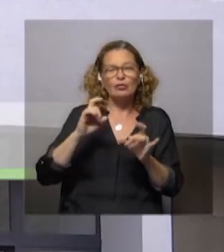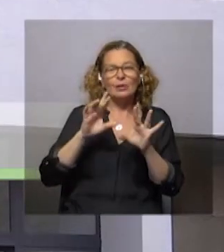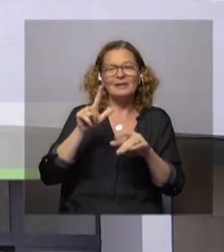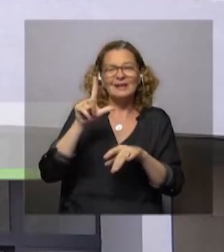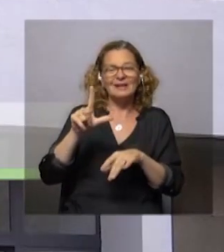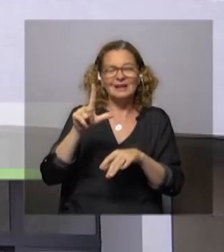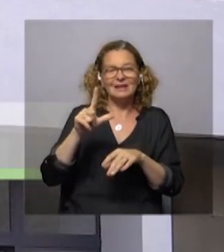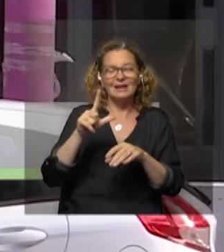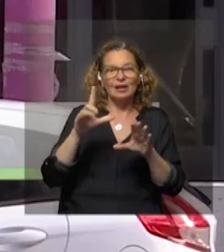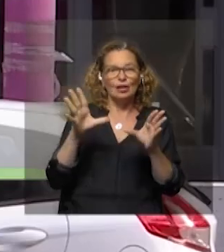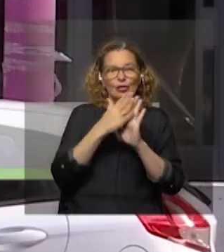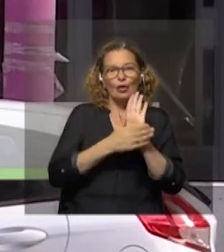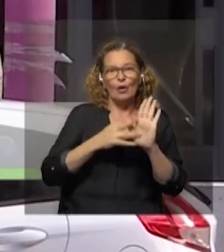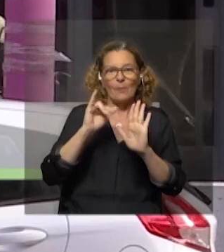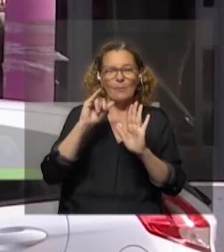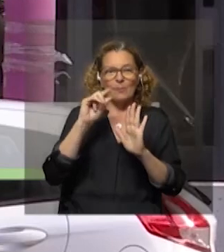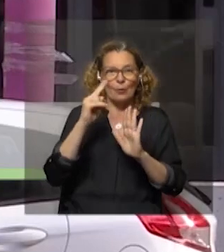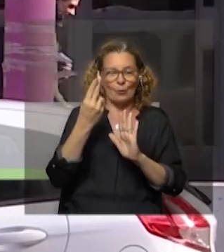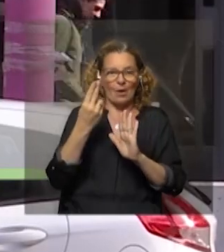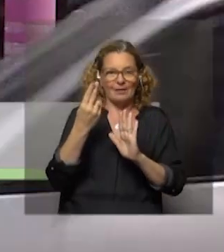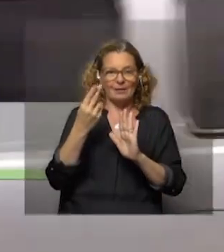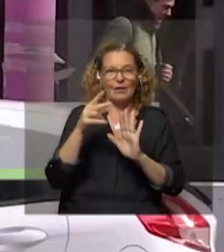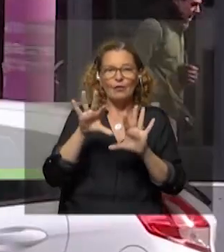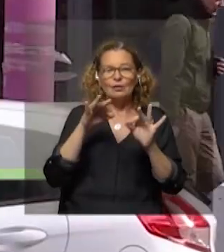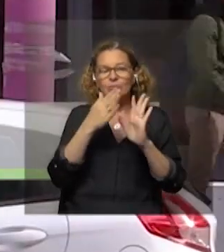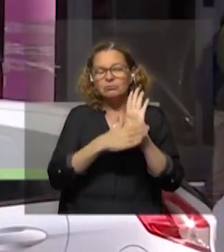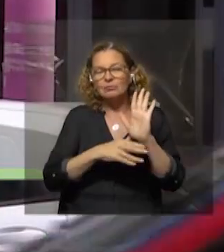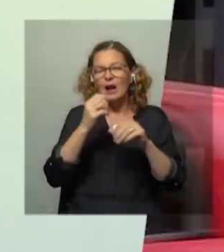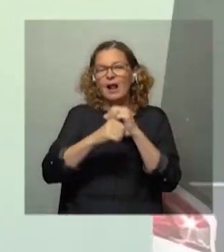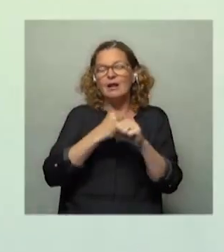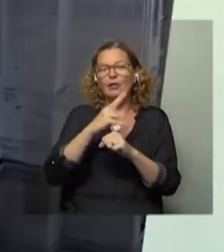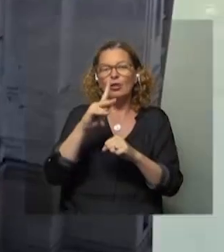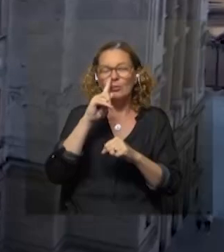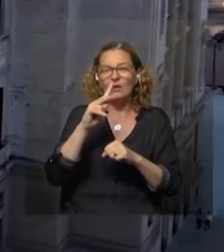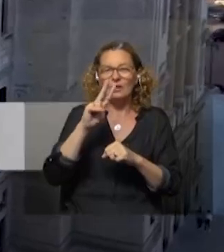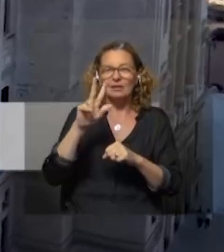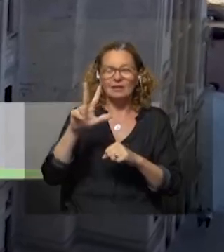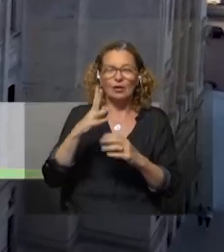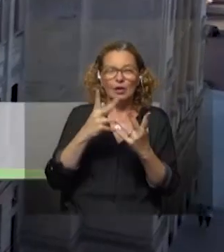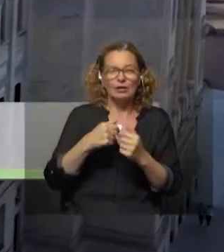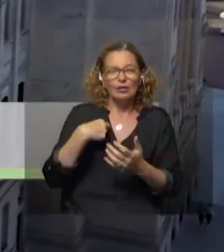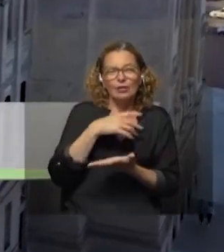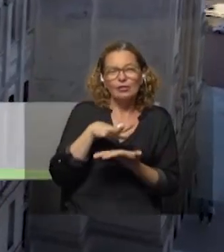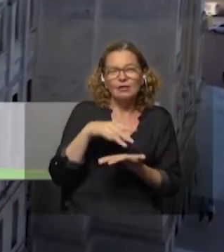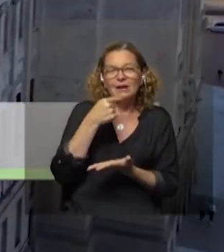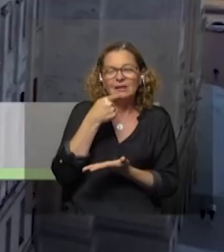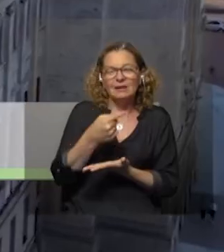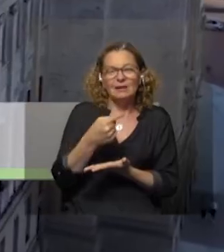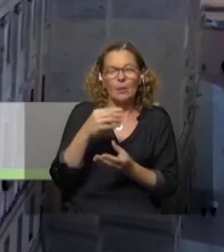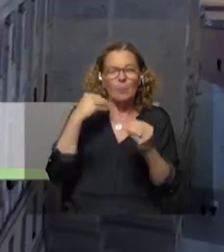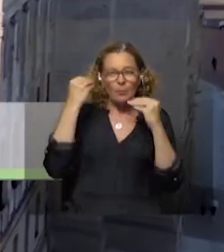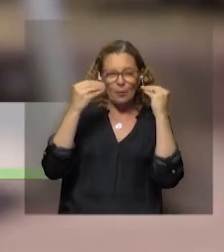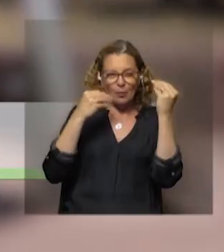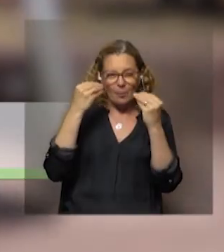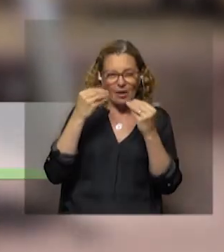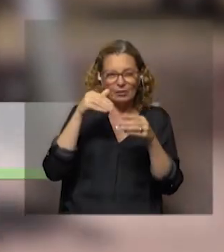de treinta y dos institutos de todo el país cuentan con toda la oferta educativa para 2023 organizaciones sociales expresaron su preocupación ante